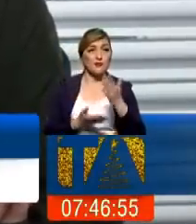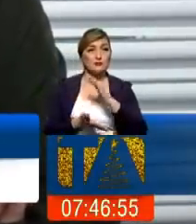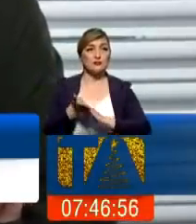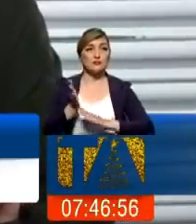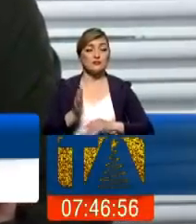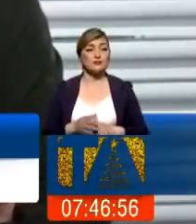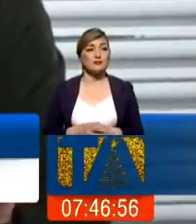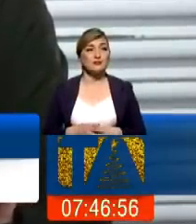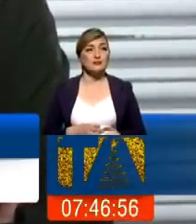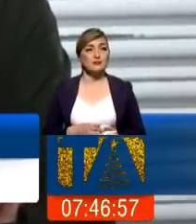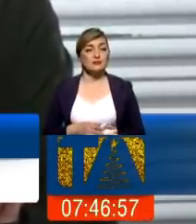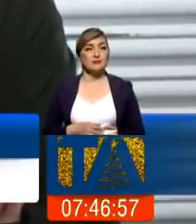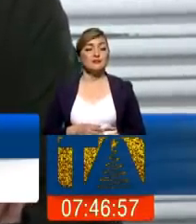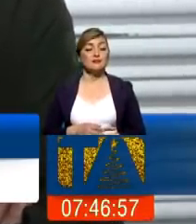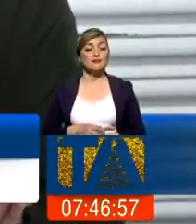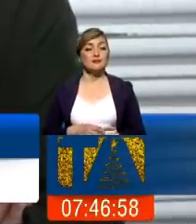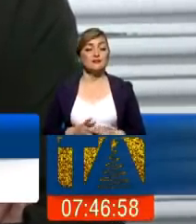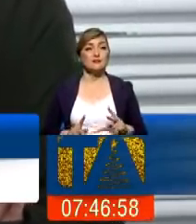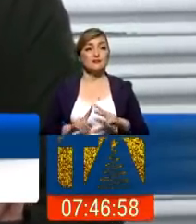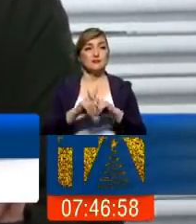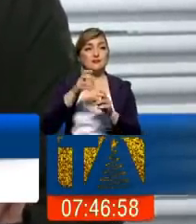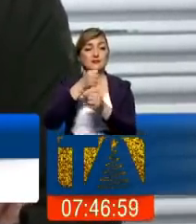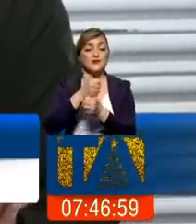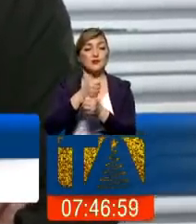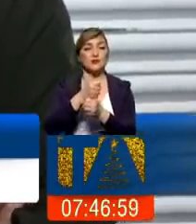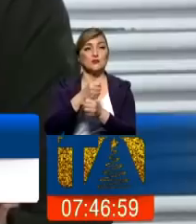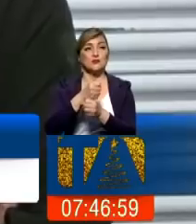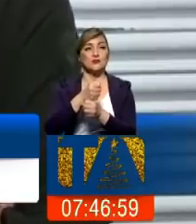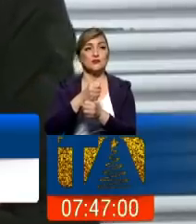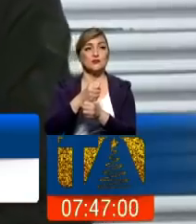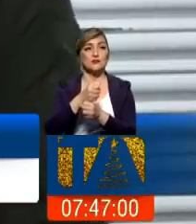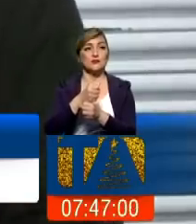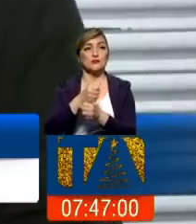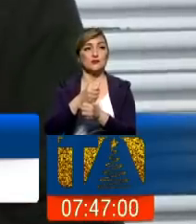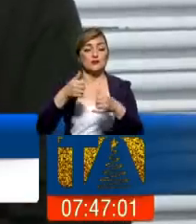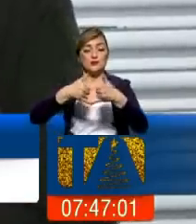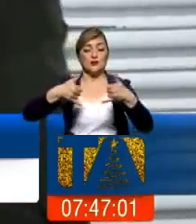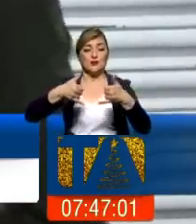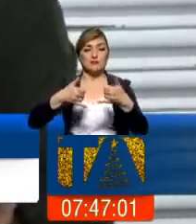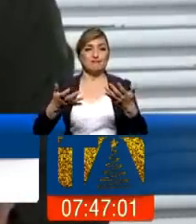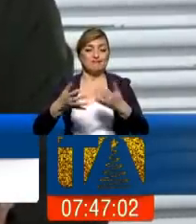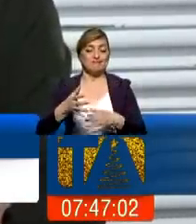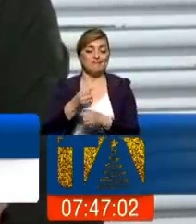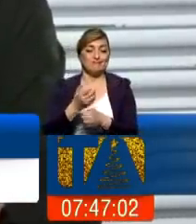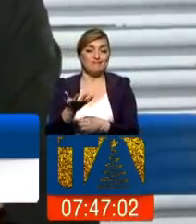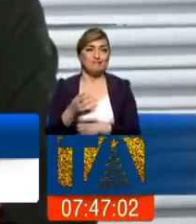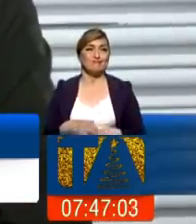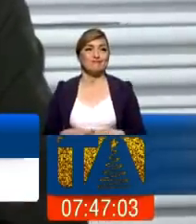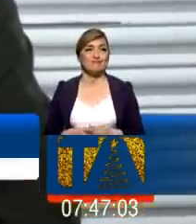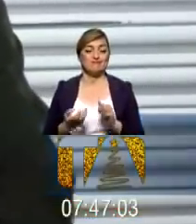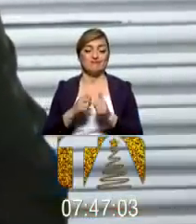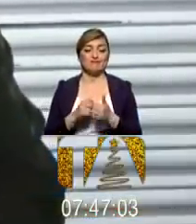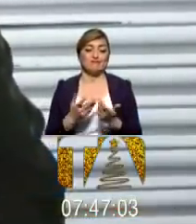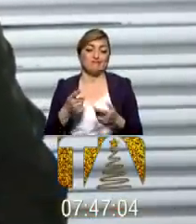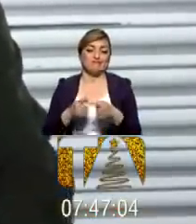pero por un imprevisto para la seguridad del terminal, del puesto más que todo. Ahí surgió un